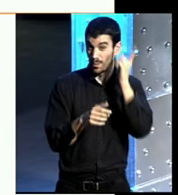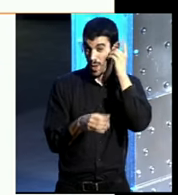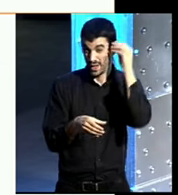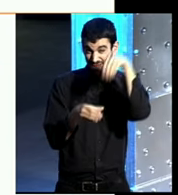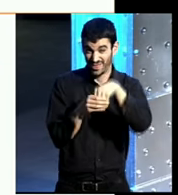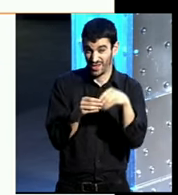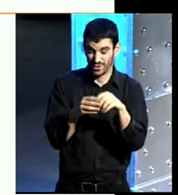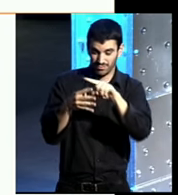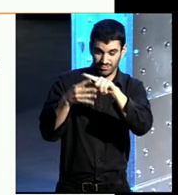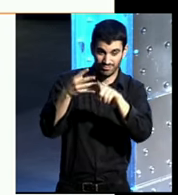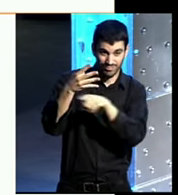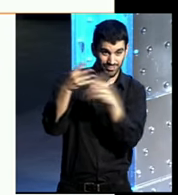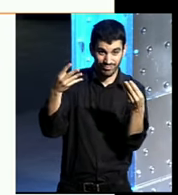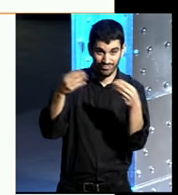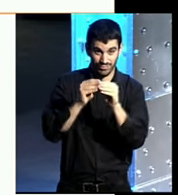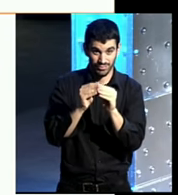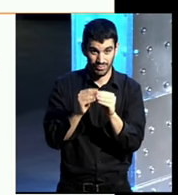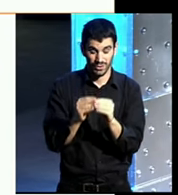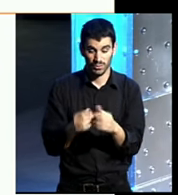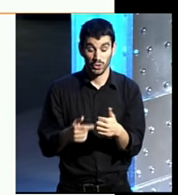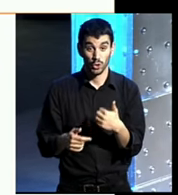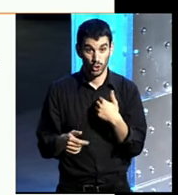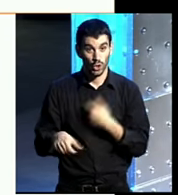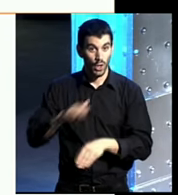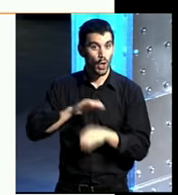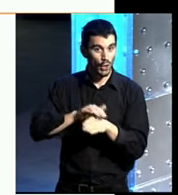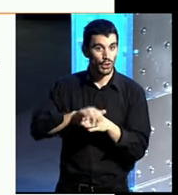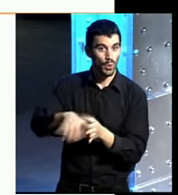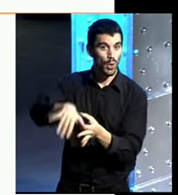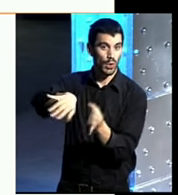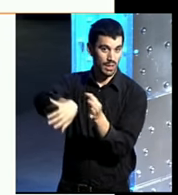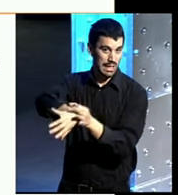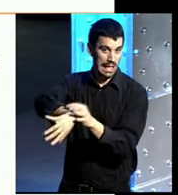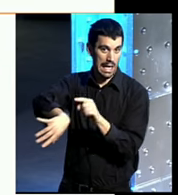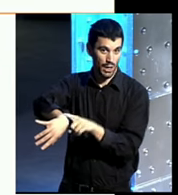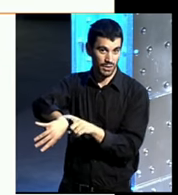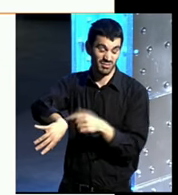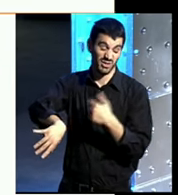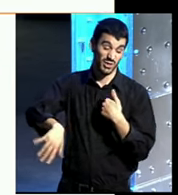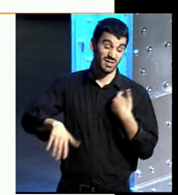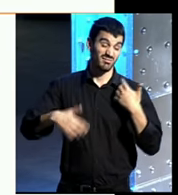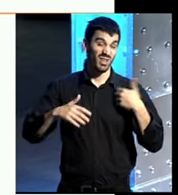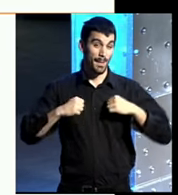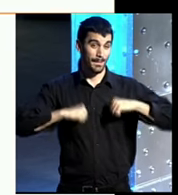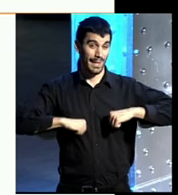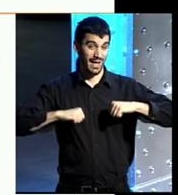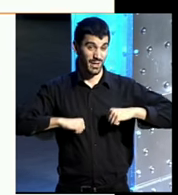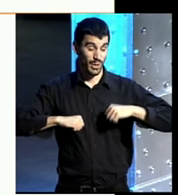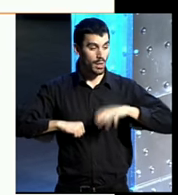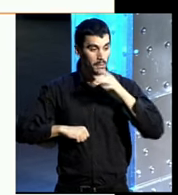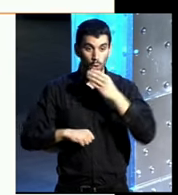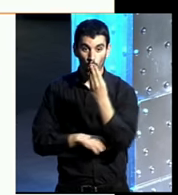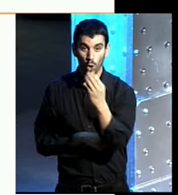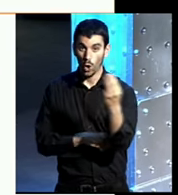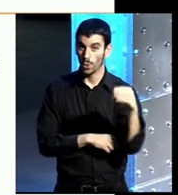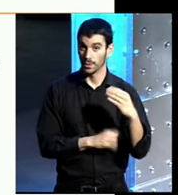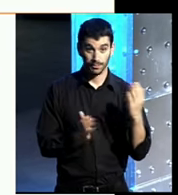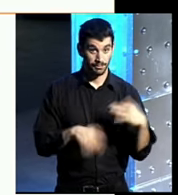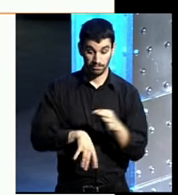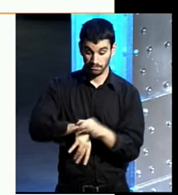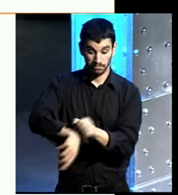muchísimas aplicaciones. Yo todavía llevo reloj porque supongo que me estoy haciendo mayor, pero las nuevas generaciones, muchos ya no llevan